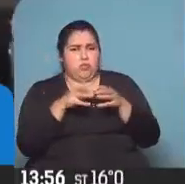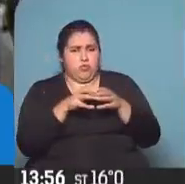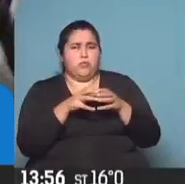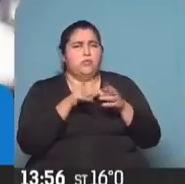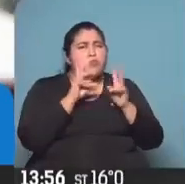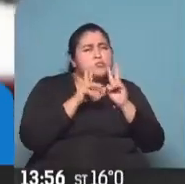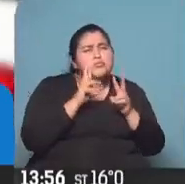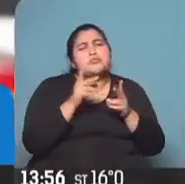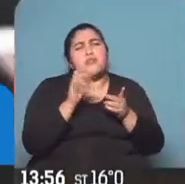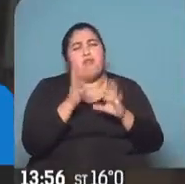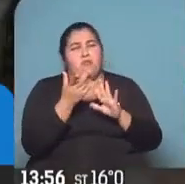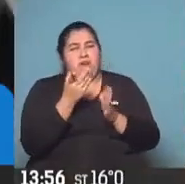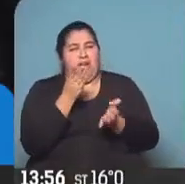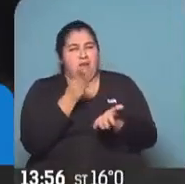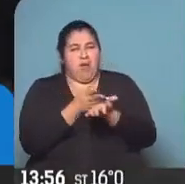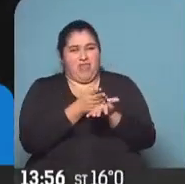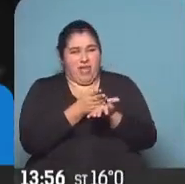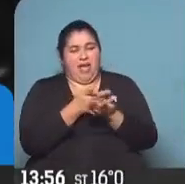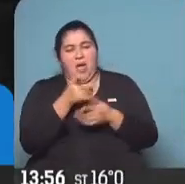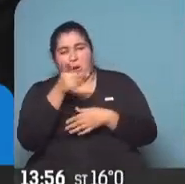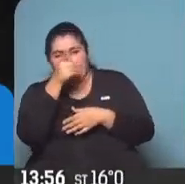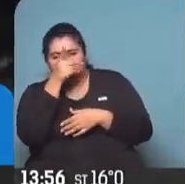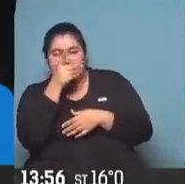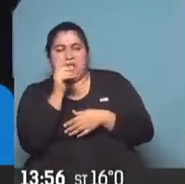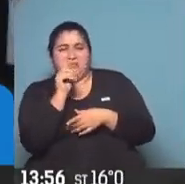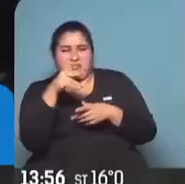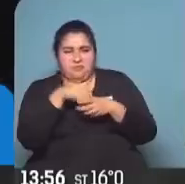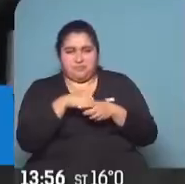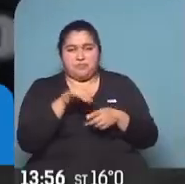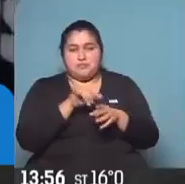media de esta comunidad